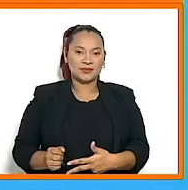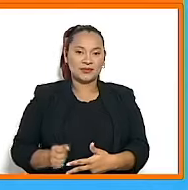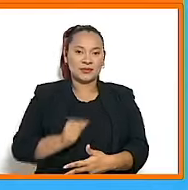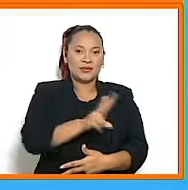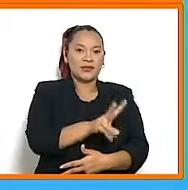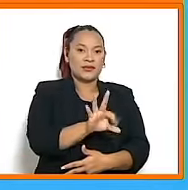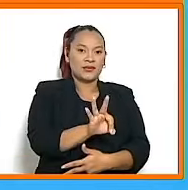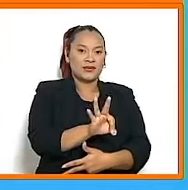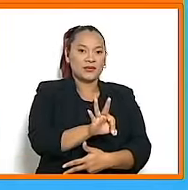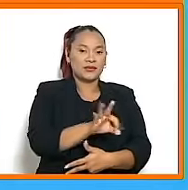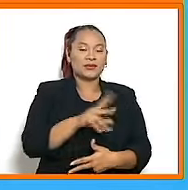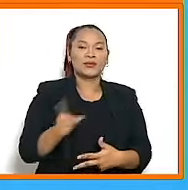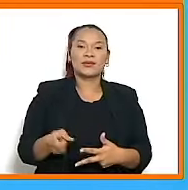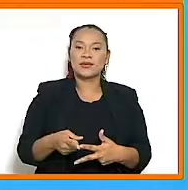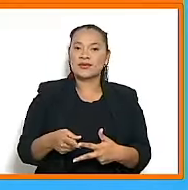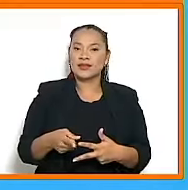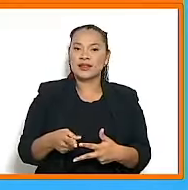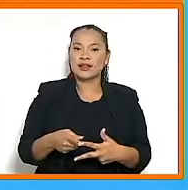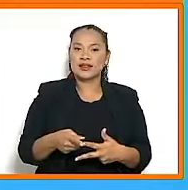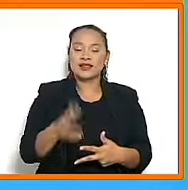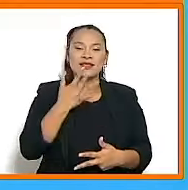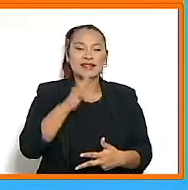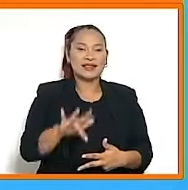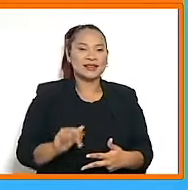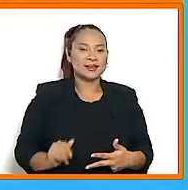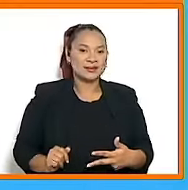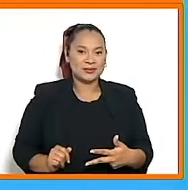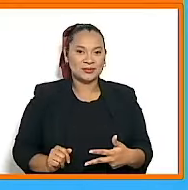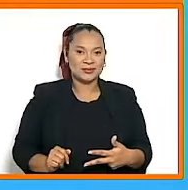29, segundo número, suerte.